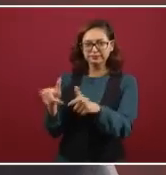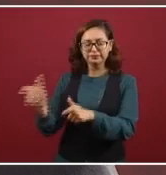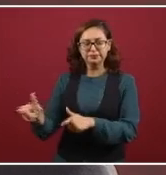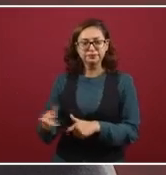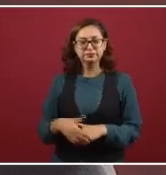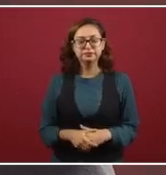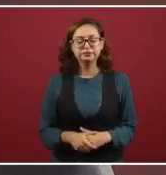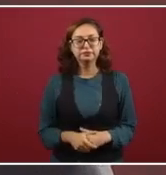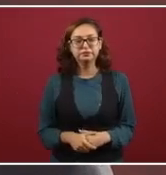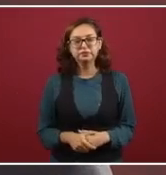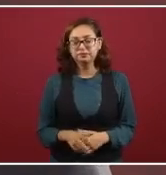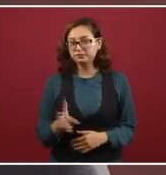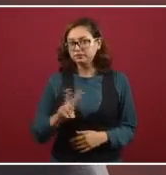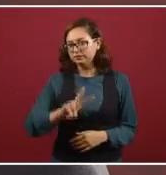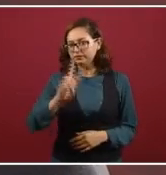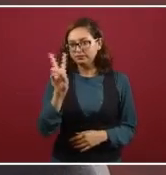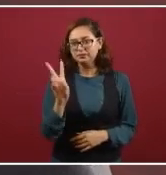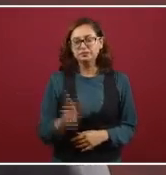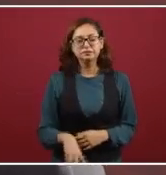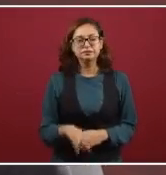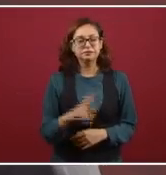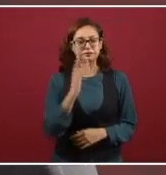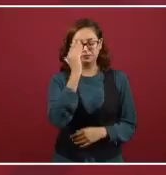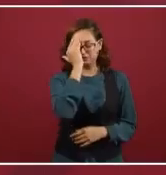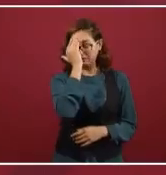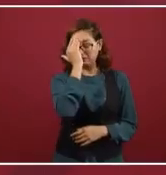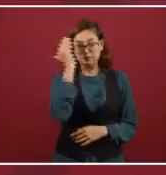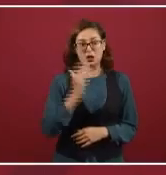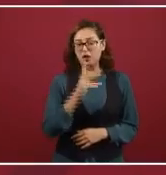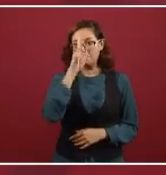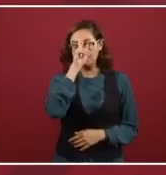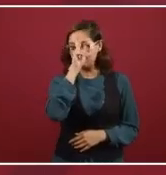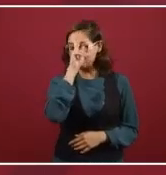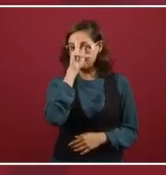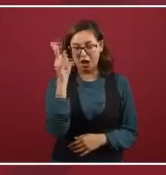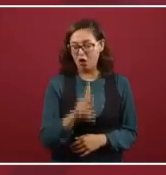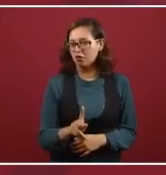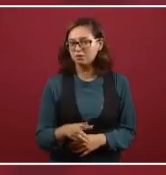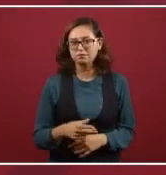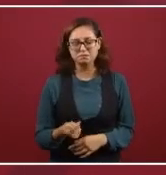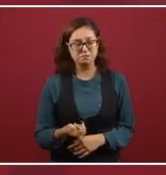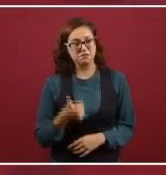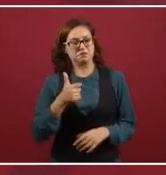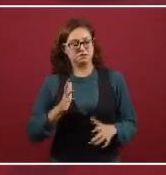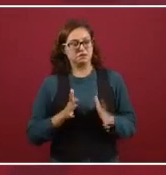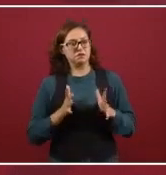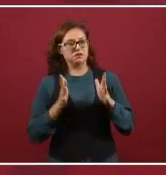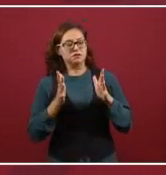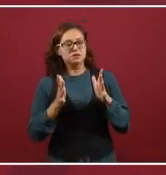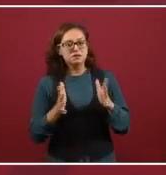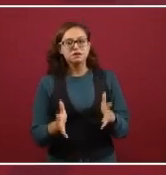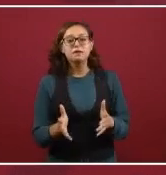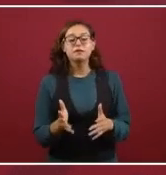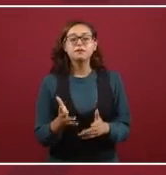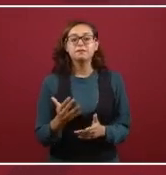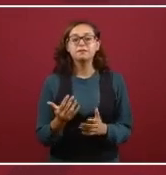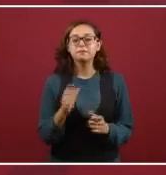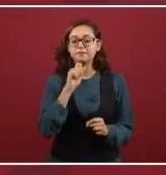No creo exagerar si les digo que es la tragedia más grande que hemos visto. Y además el sujeto,